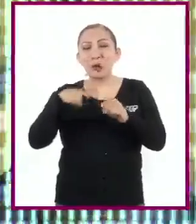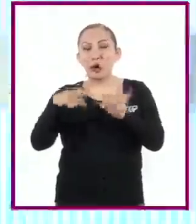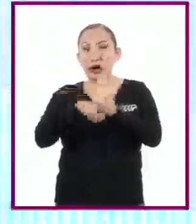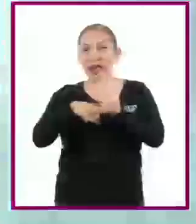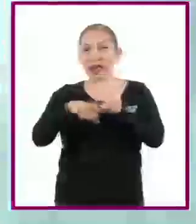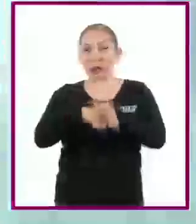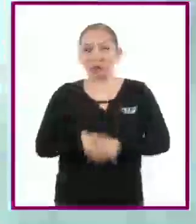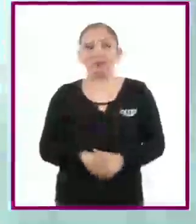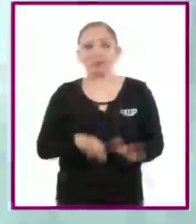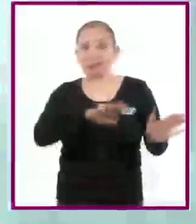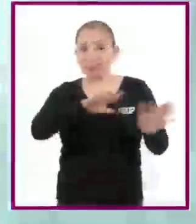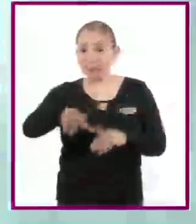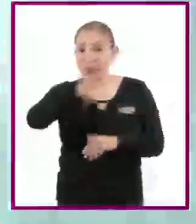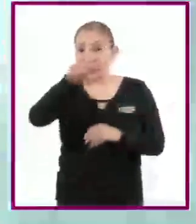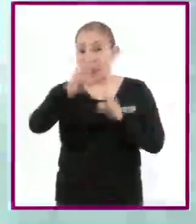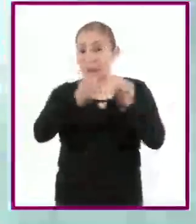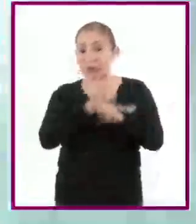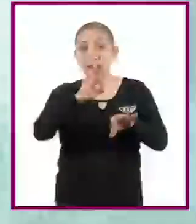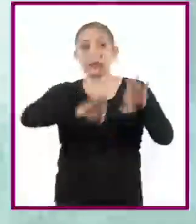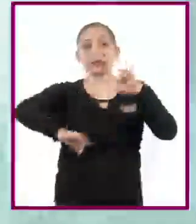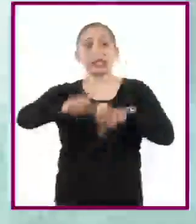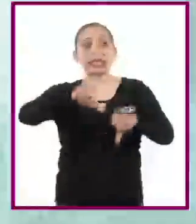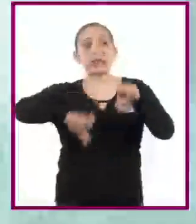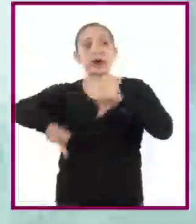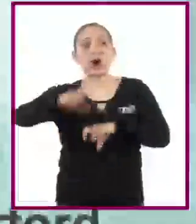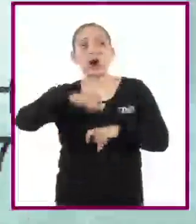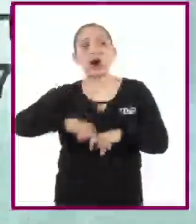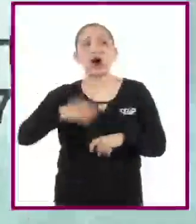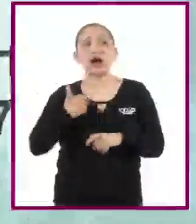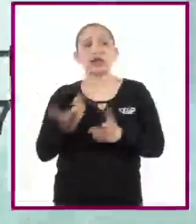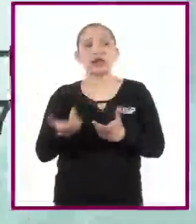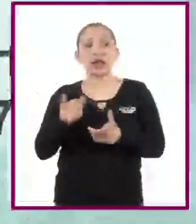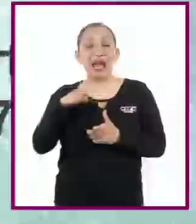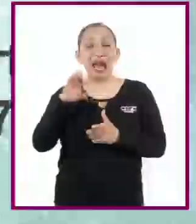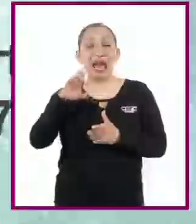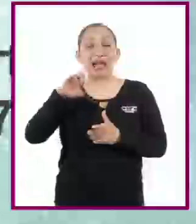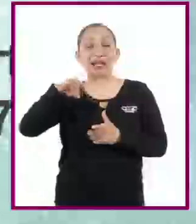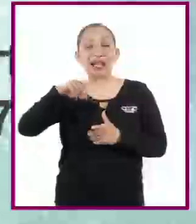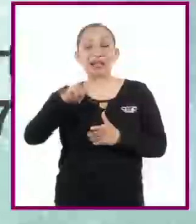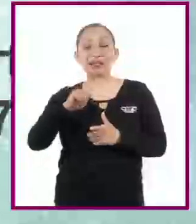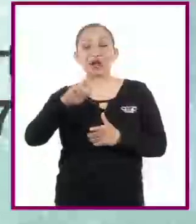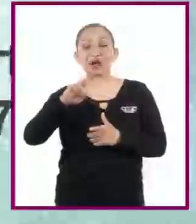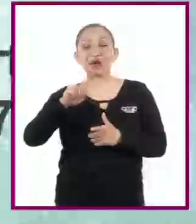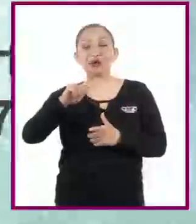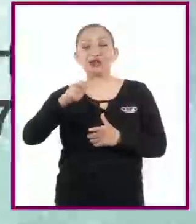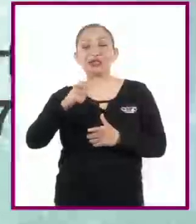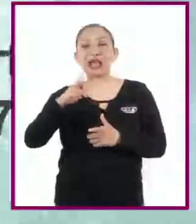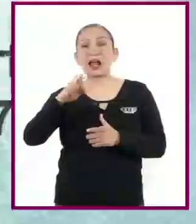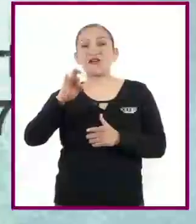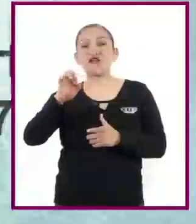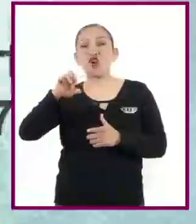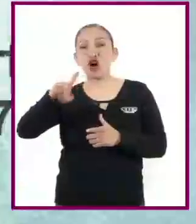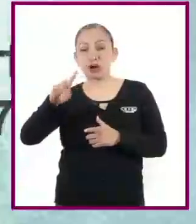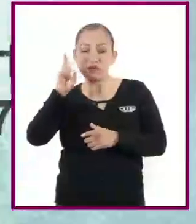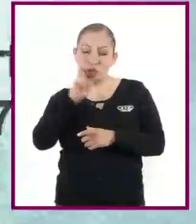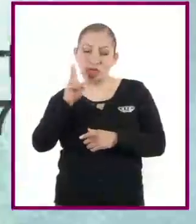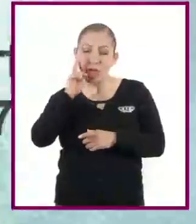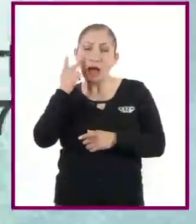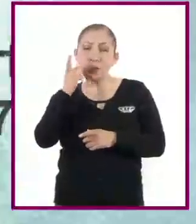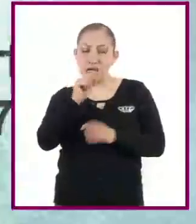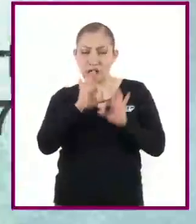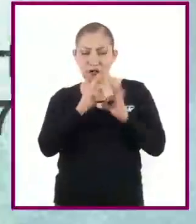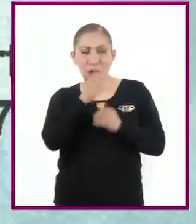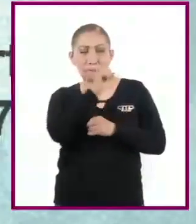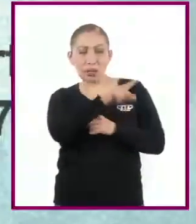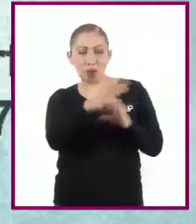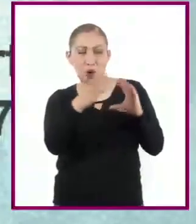negativa. Años más tarde, el físico y químico neozelandés Ernest Rutherford verificó experimentalmente si el modelo